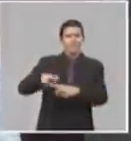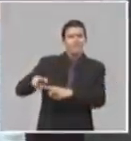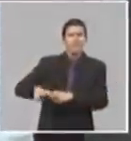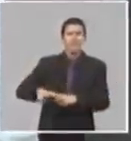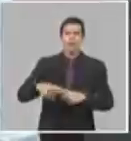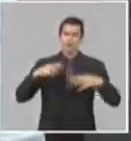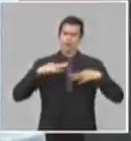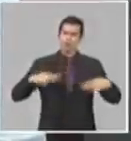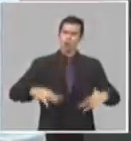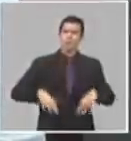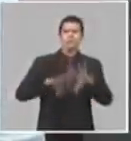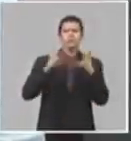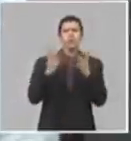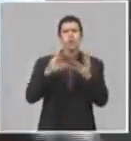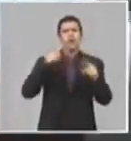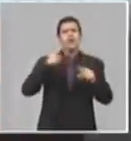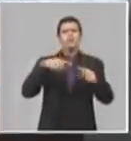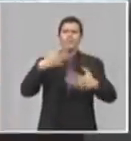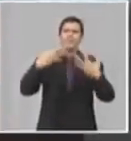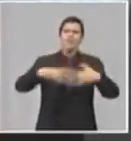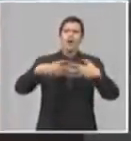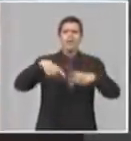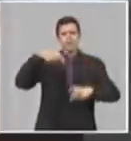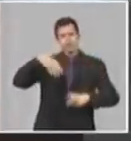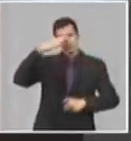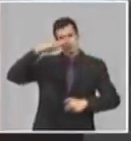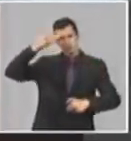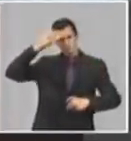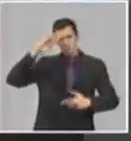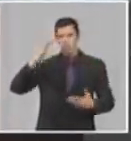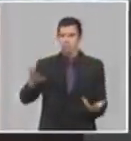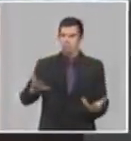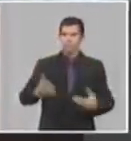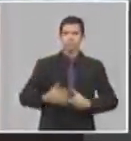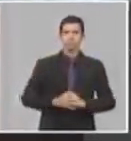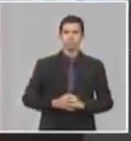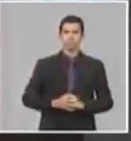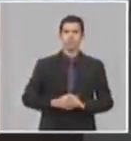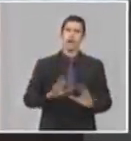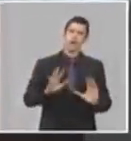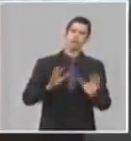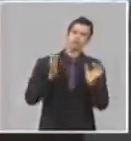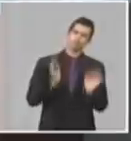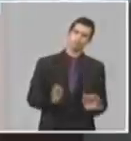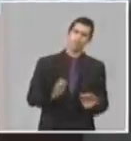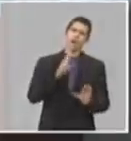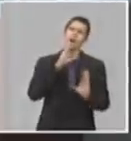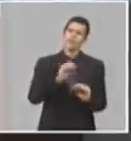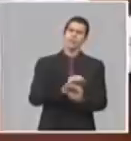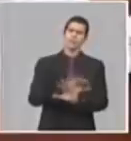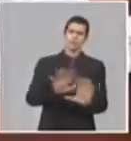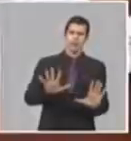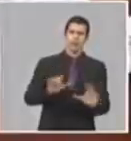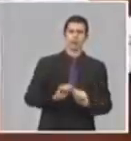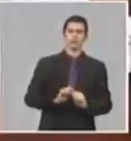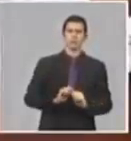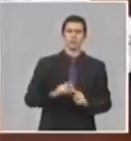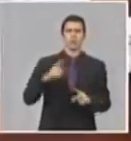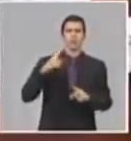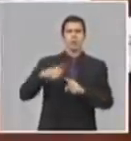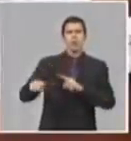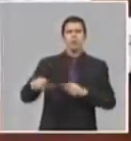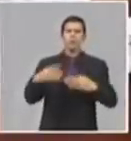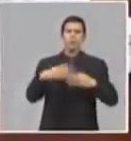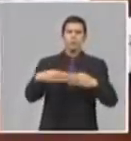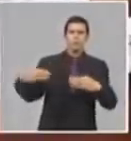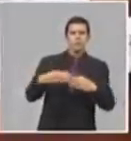nacional. Pero necesitamos vender en una cantidad de mercancías en moneda libremente convertible